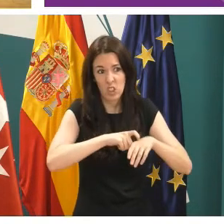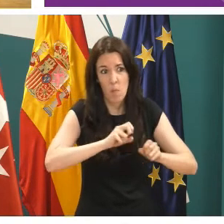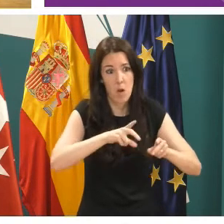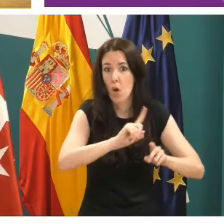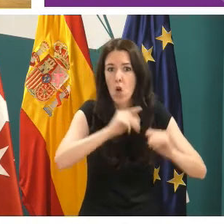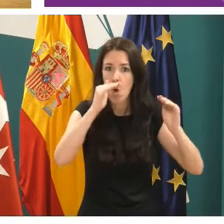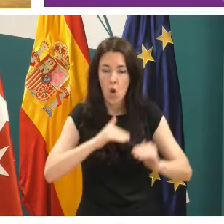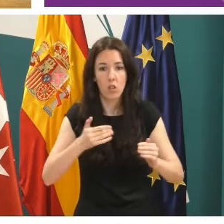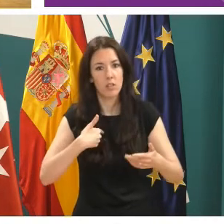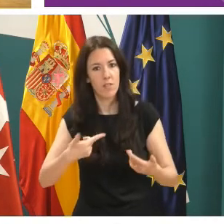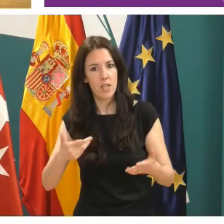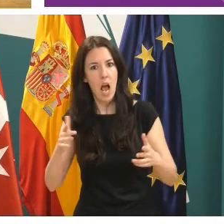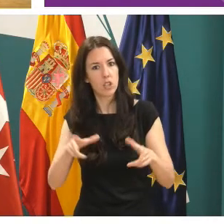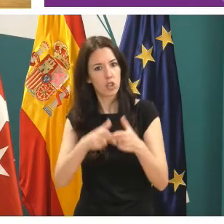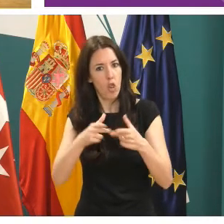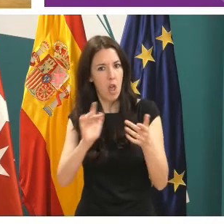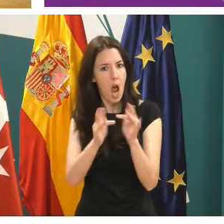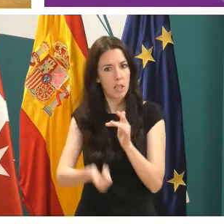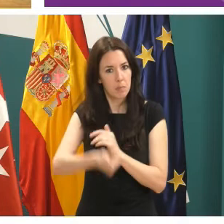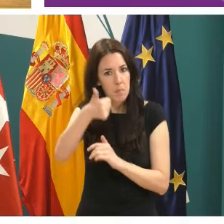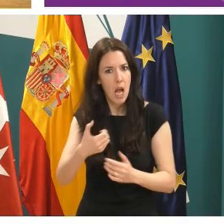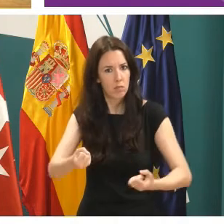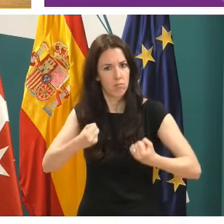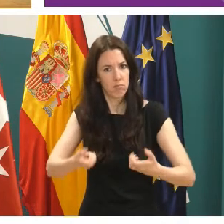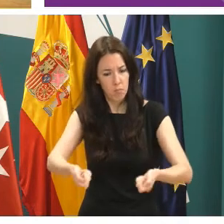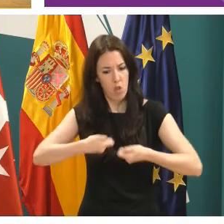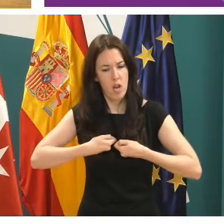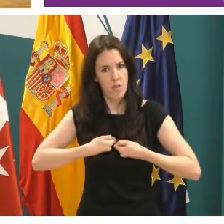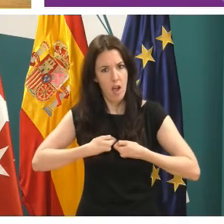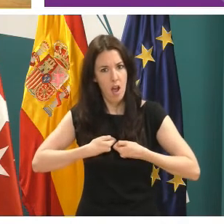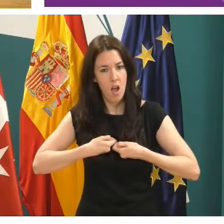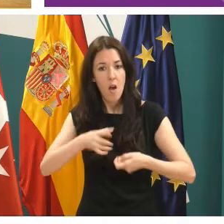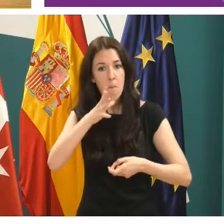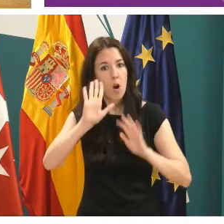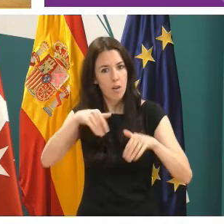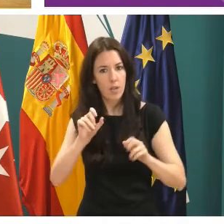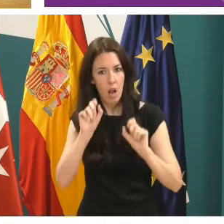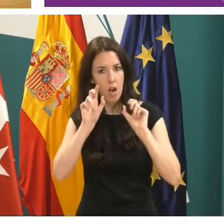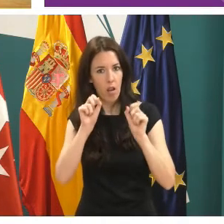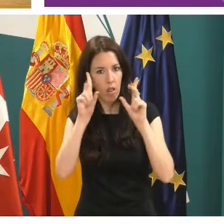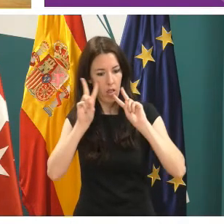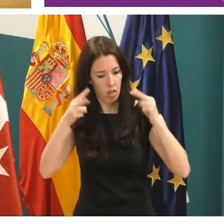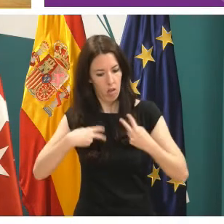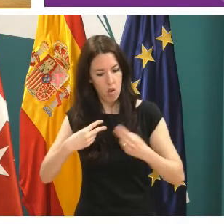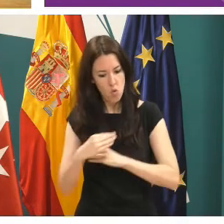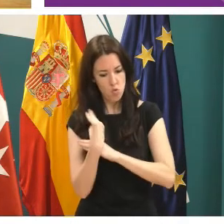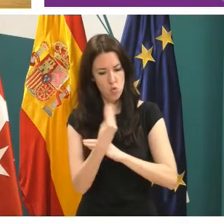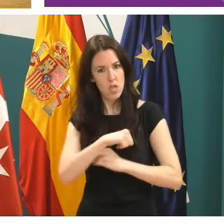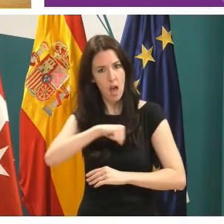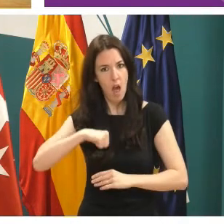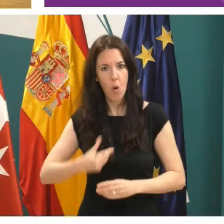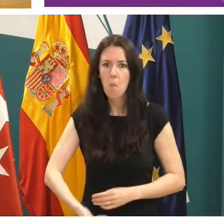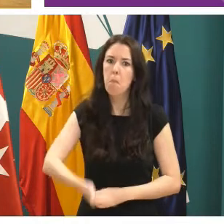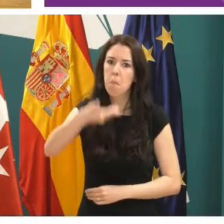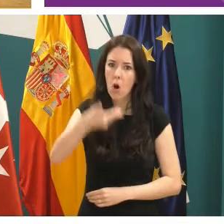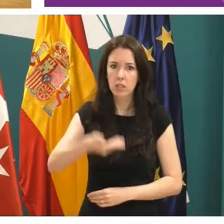responsables, nos empodera, ¿no? Porque al final nos damos cuenta de lo importante que es nuestro propio cuidado y el